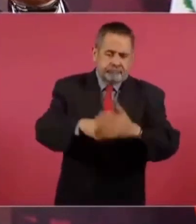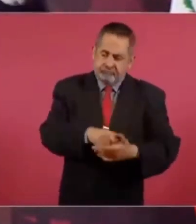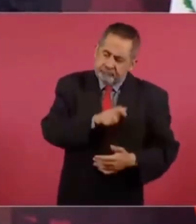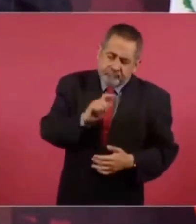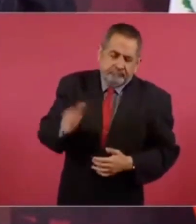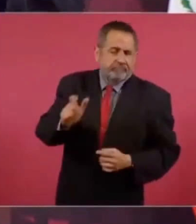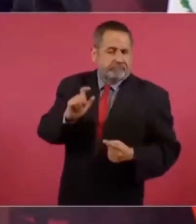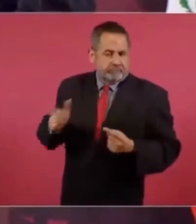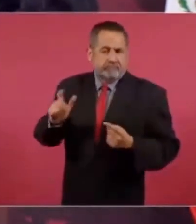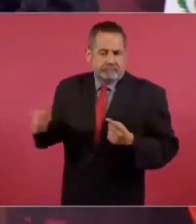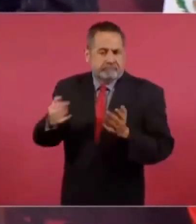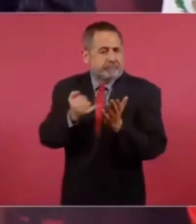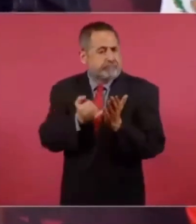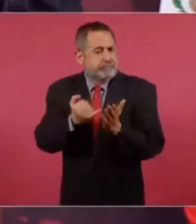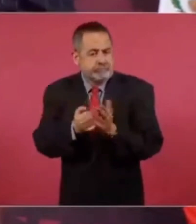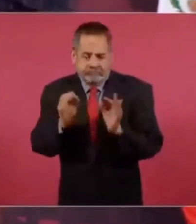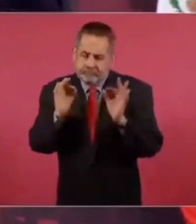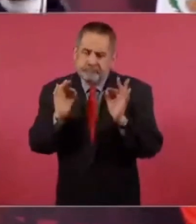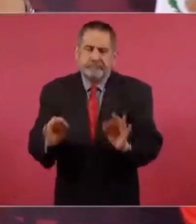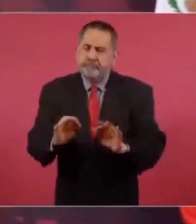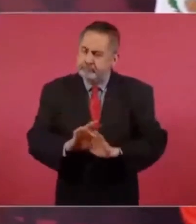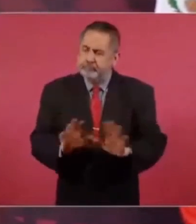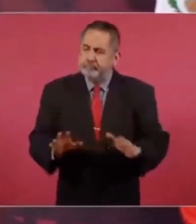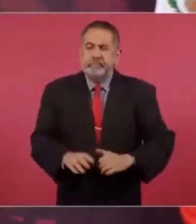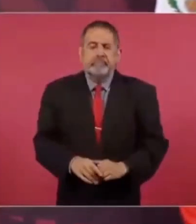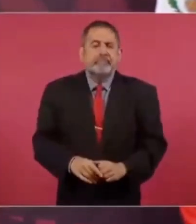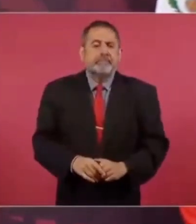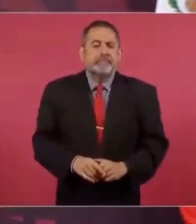están pagando. Además,